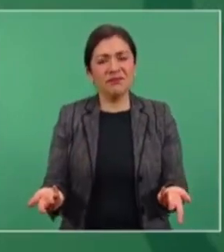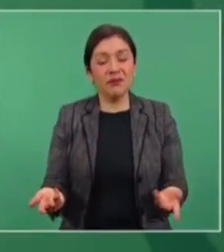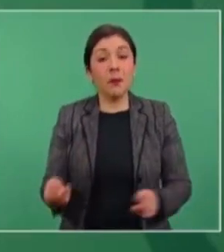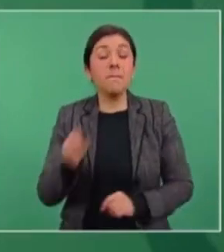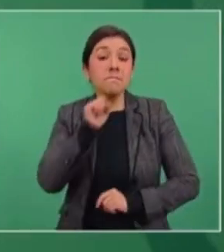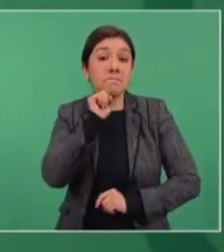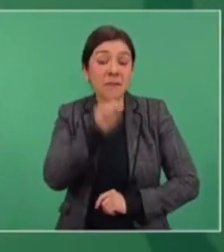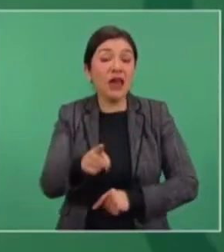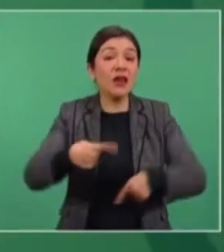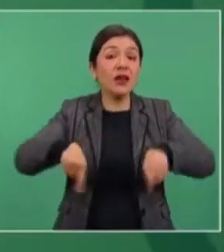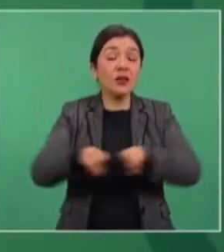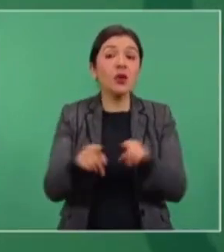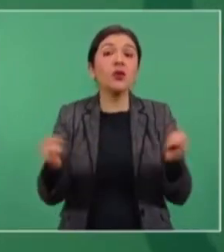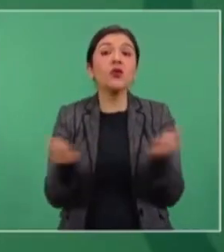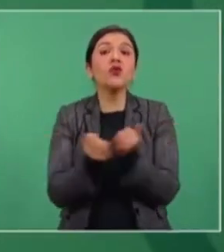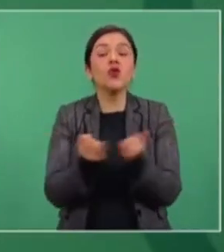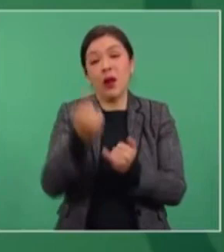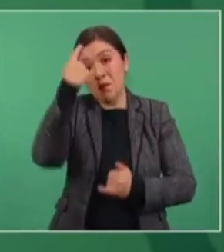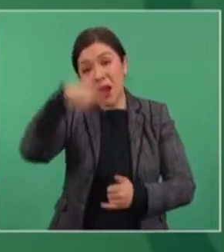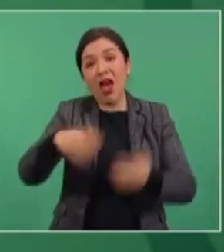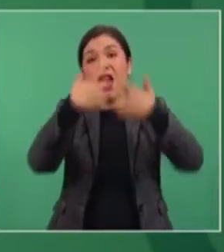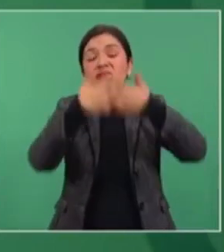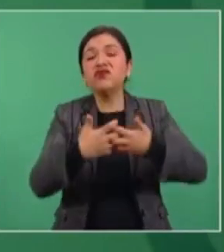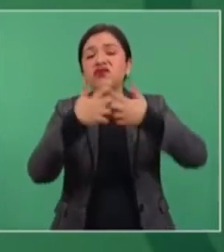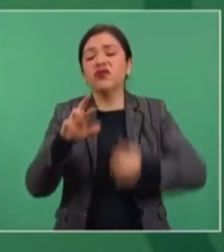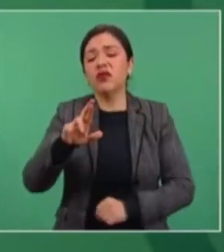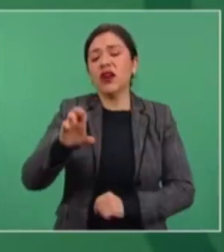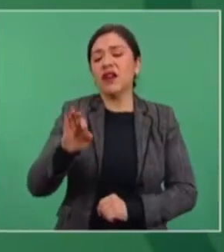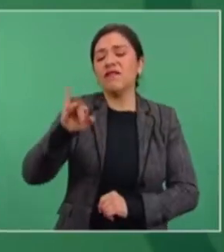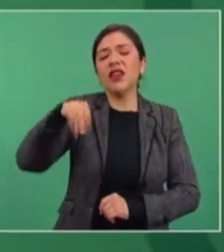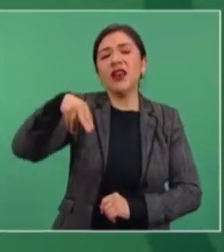hicieron con la industria de la refinación.